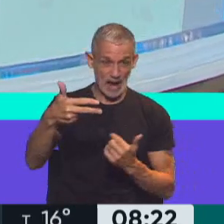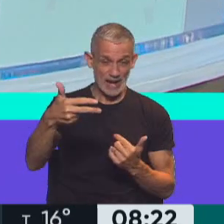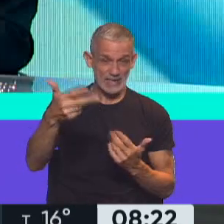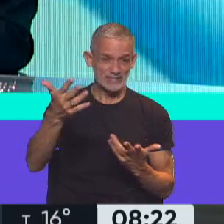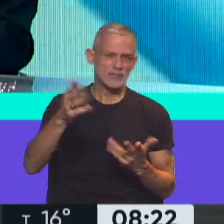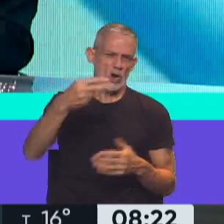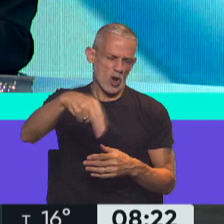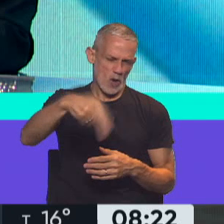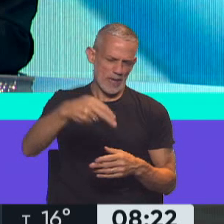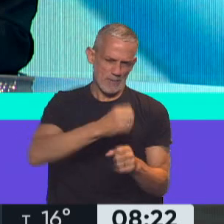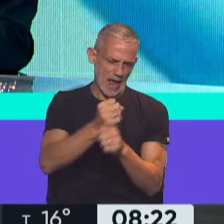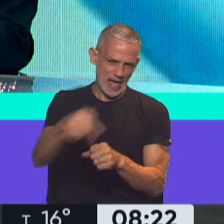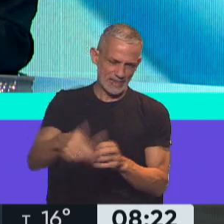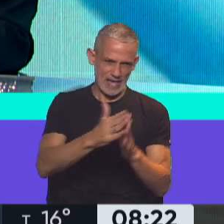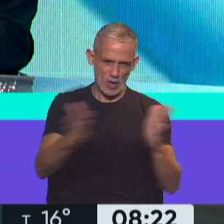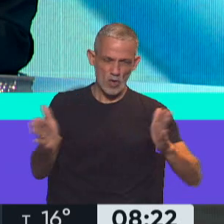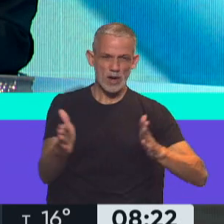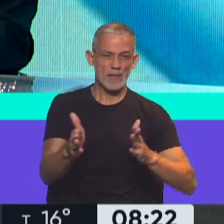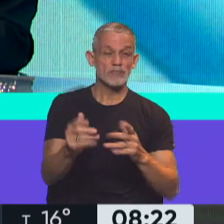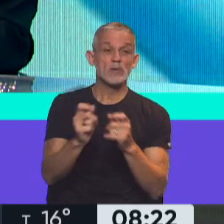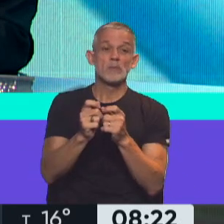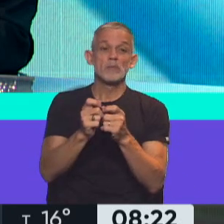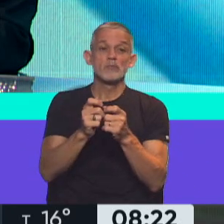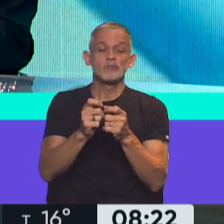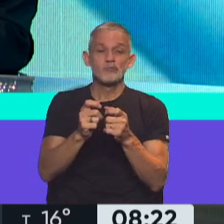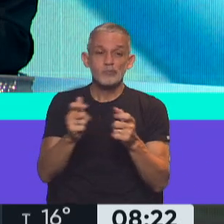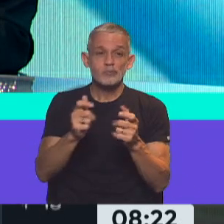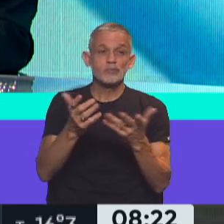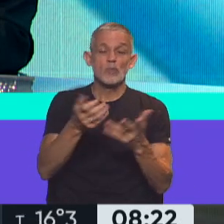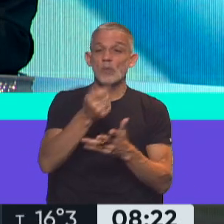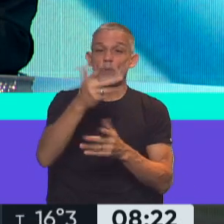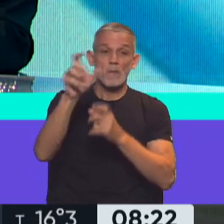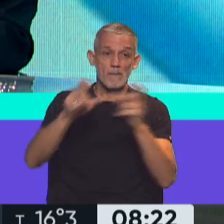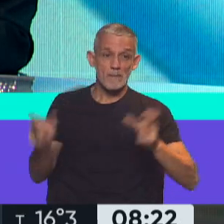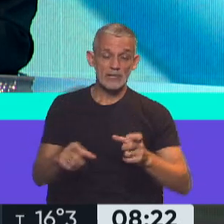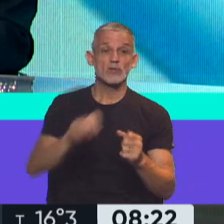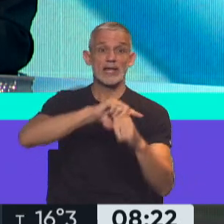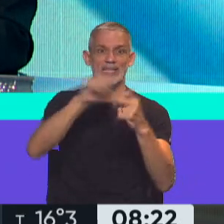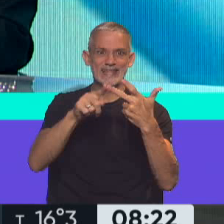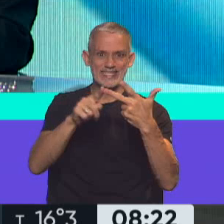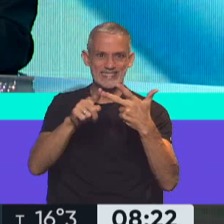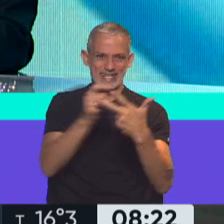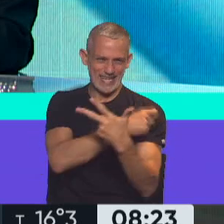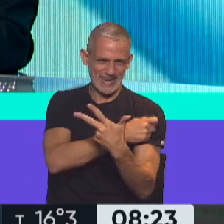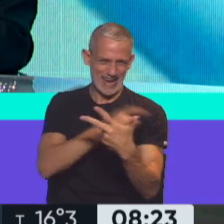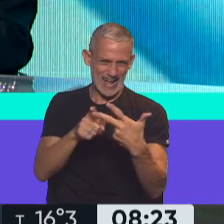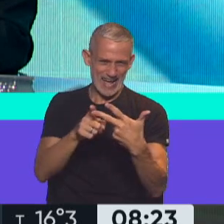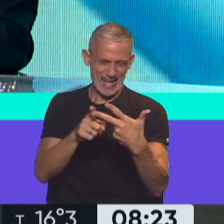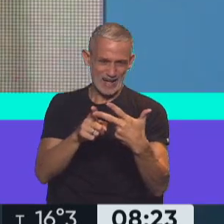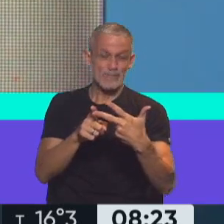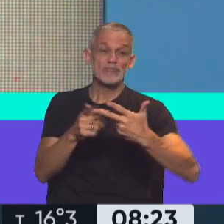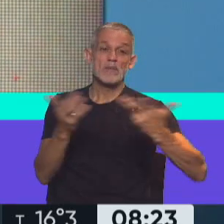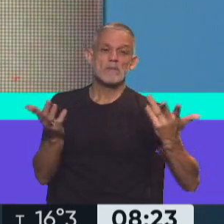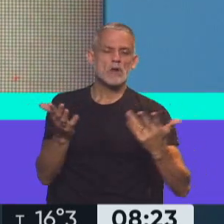de noviembre a la fecha, aumentó muchísimo la cantidad de personas que se está dando la tercera dosis o que se están aplicando la tercera dosis,